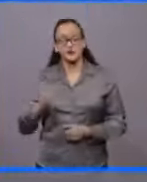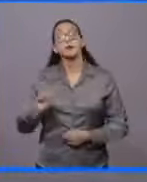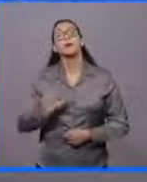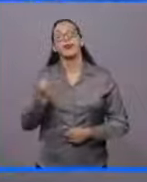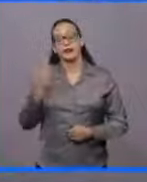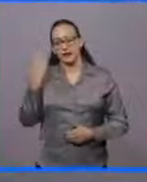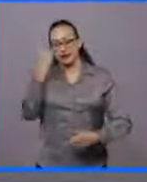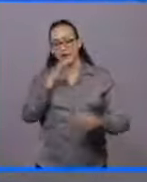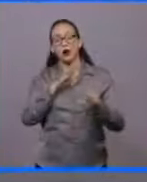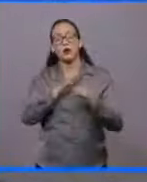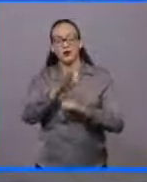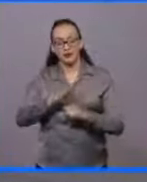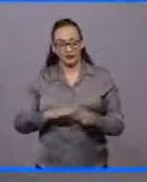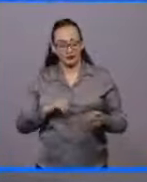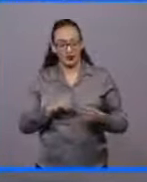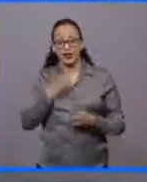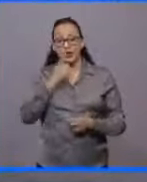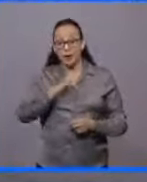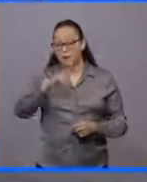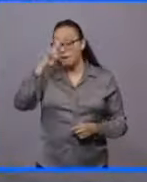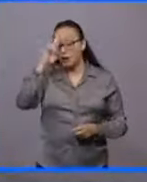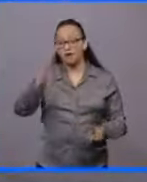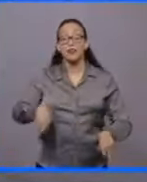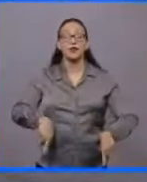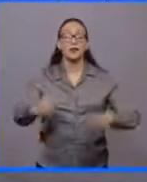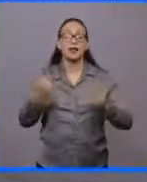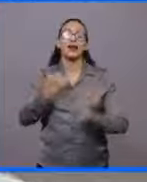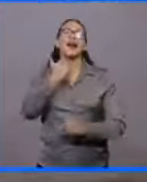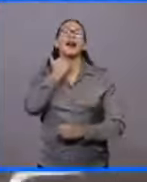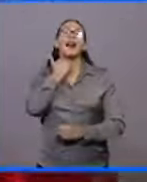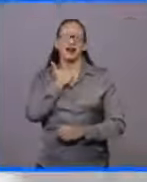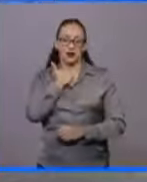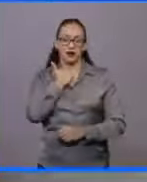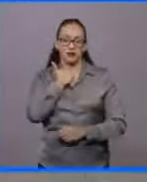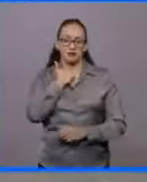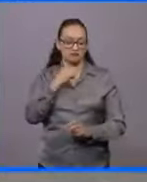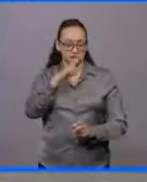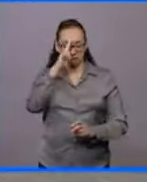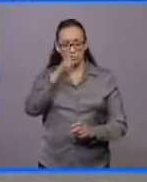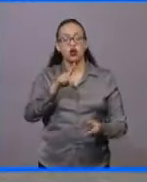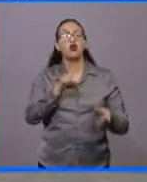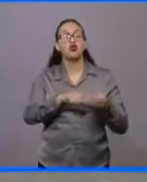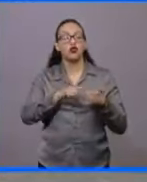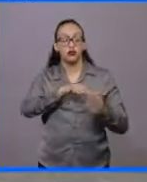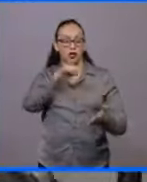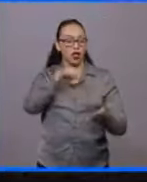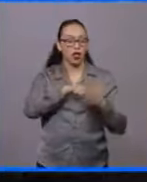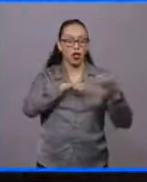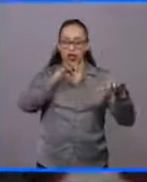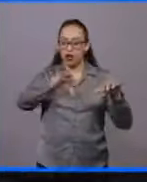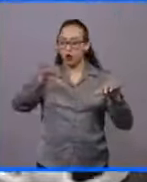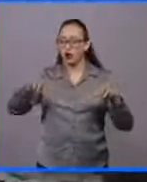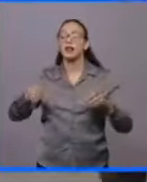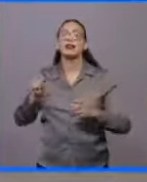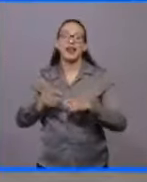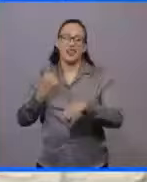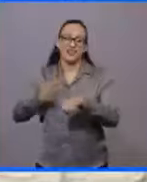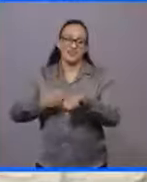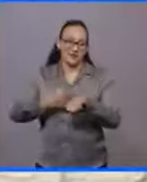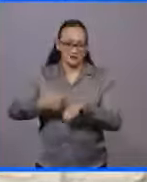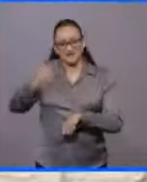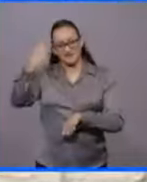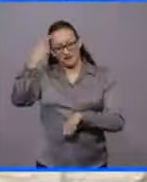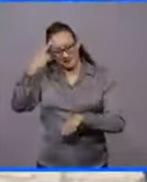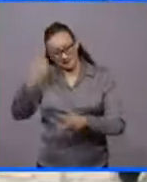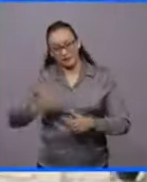las que establecían la prohibición de venta de bebidas alcohólicas en establecimientos para personas con deficiencias mentales,